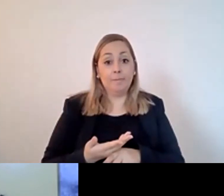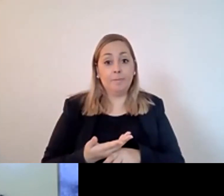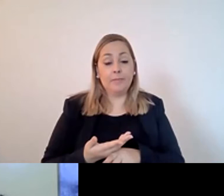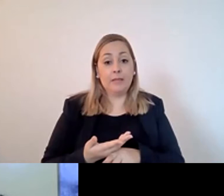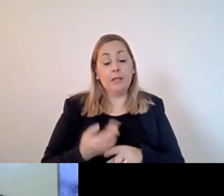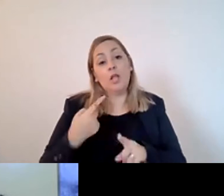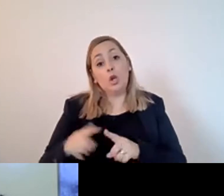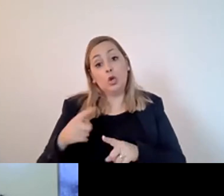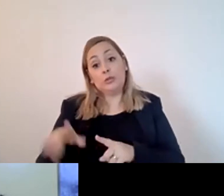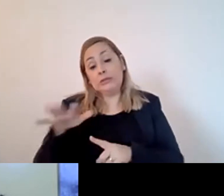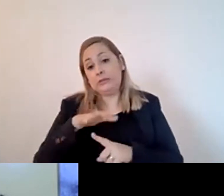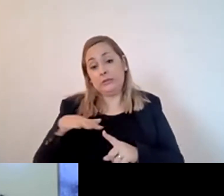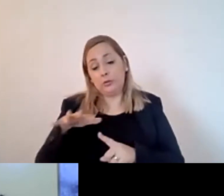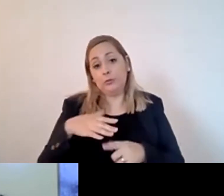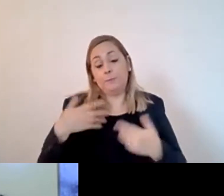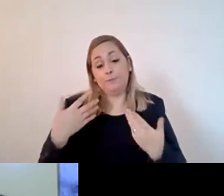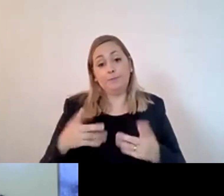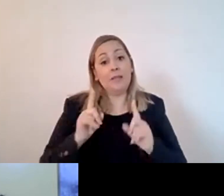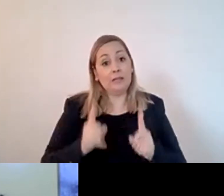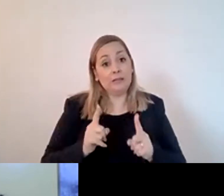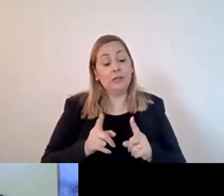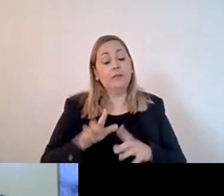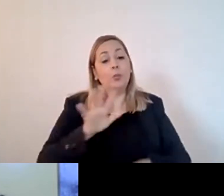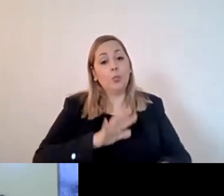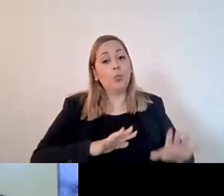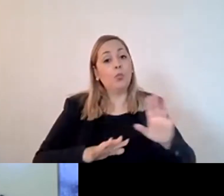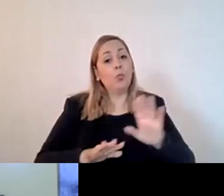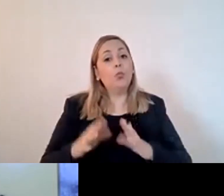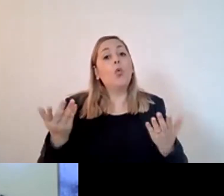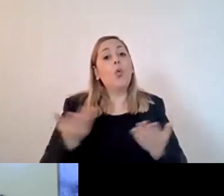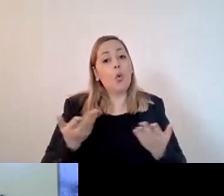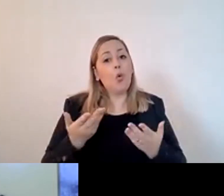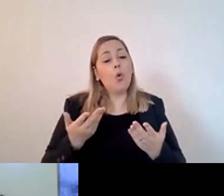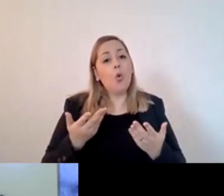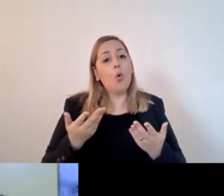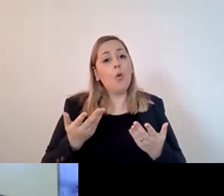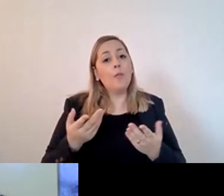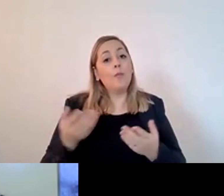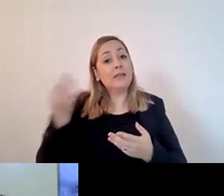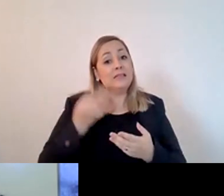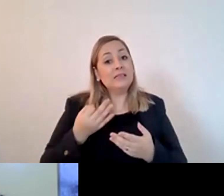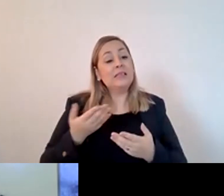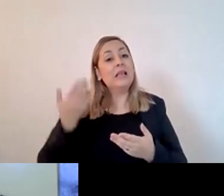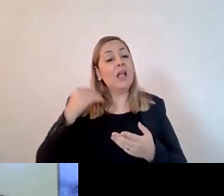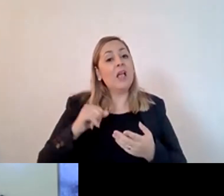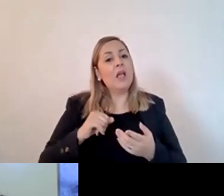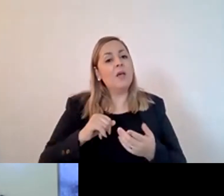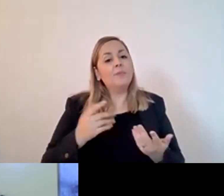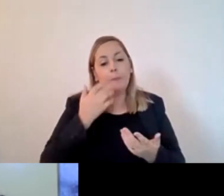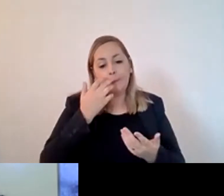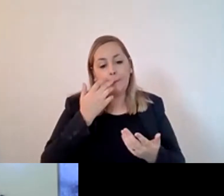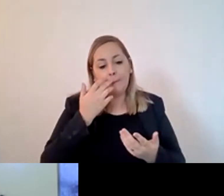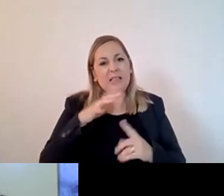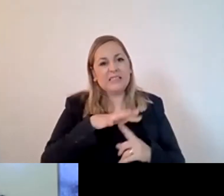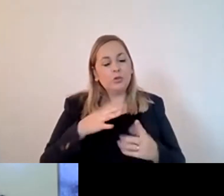en otras circunstancias. Entonces hay que tener cuidado de cómo ha sido, como decía, la evolución, cómo ha operado esto,